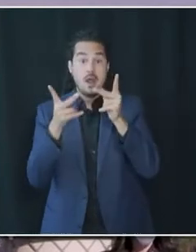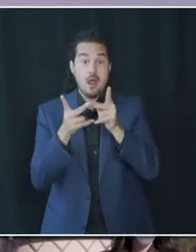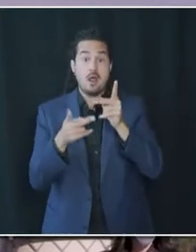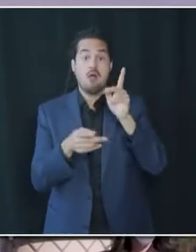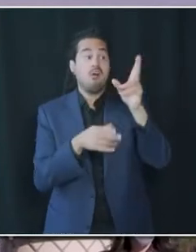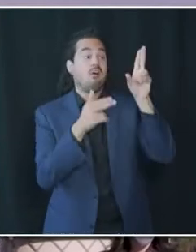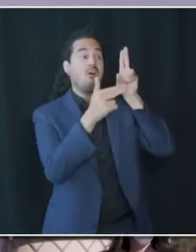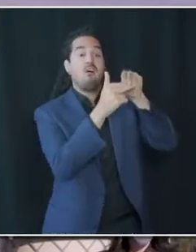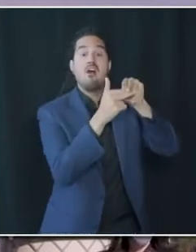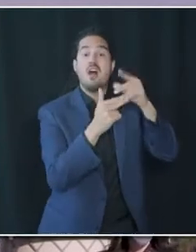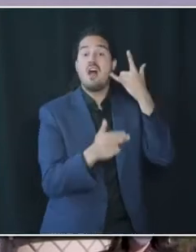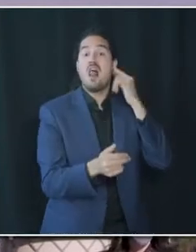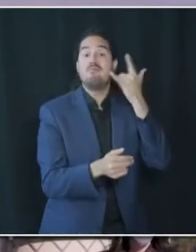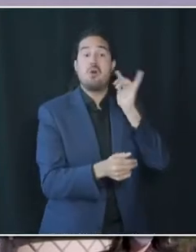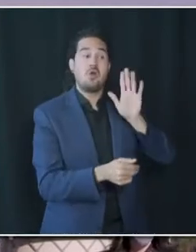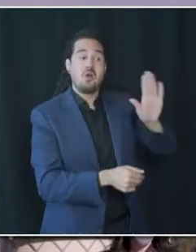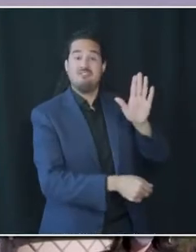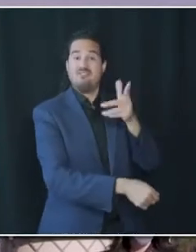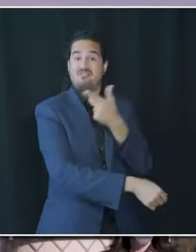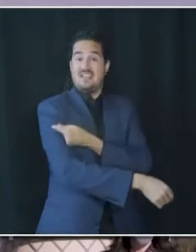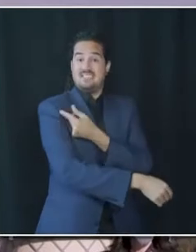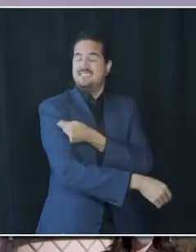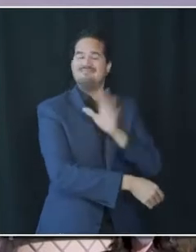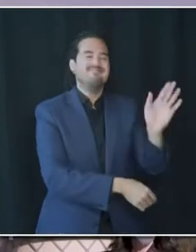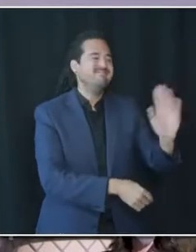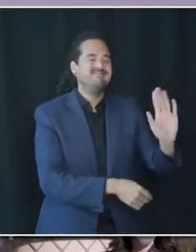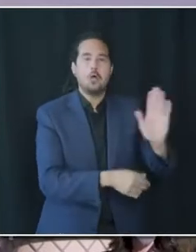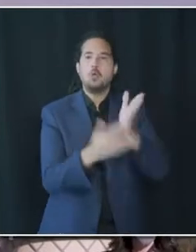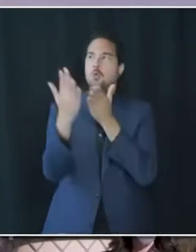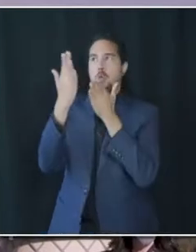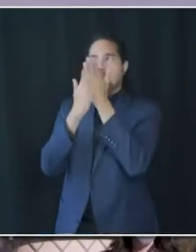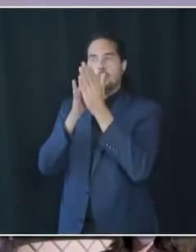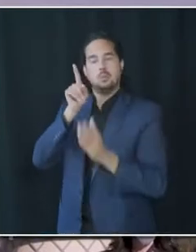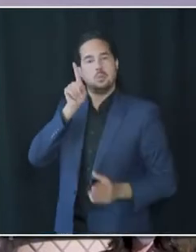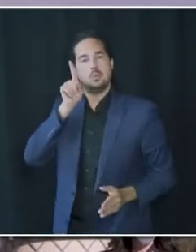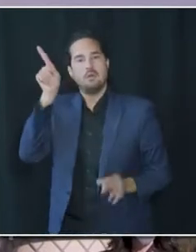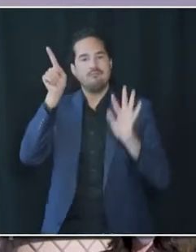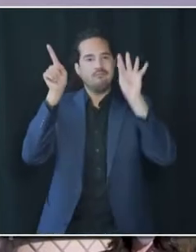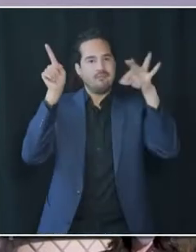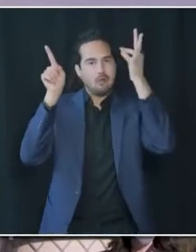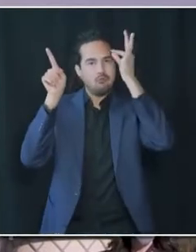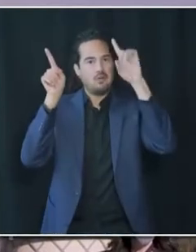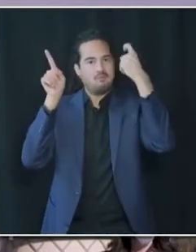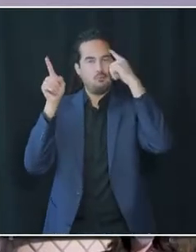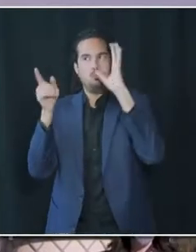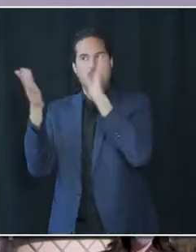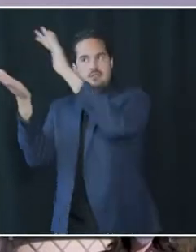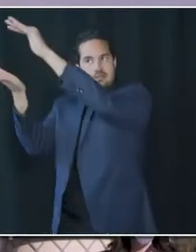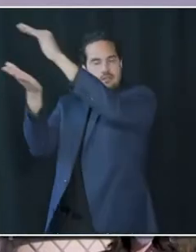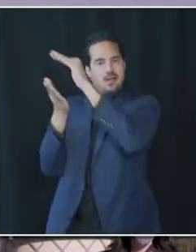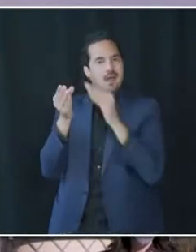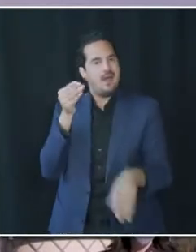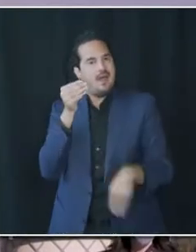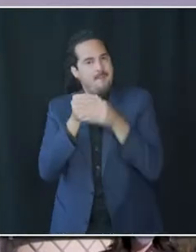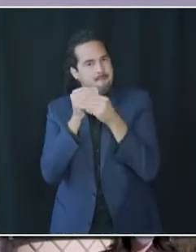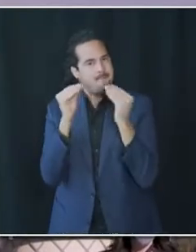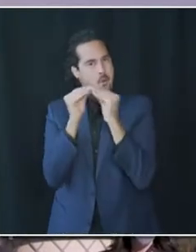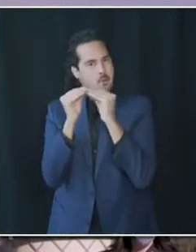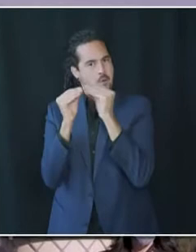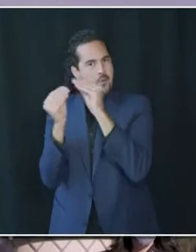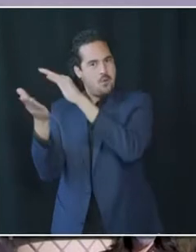parte de una estrategia a lo ancho de los eeuu los primeros 100 días de la administración de bailén para hacer